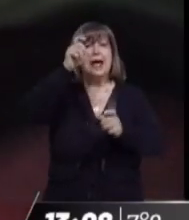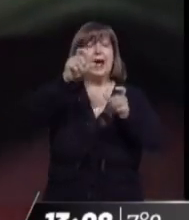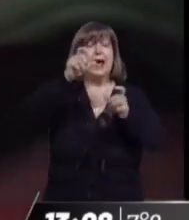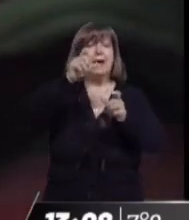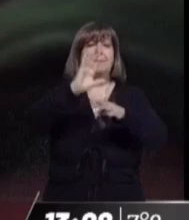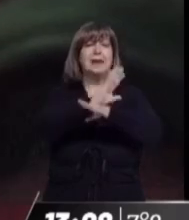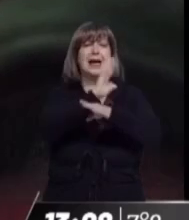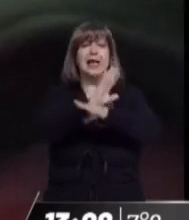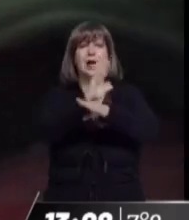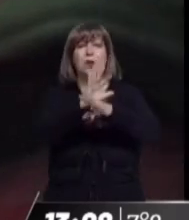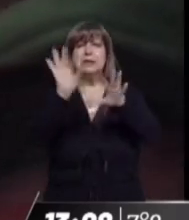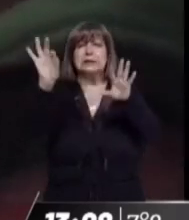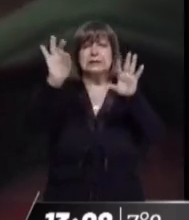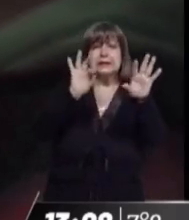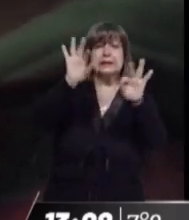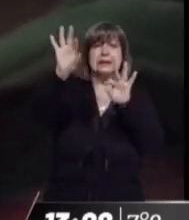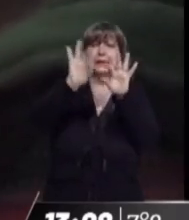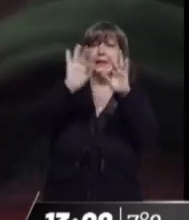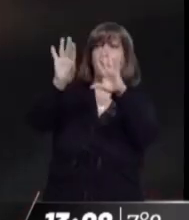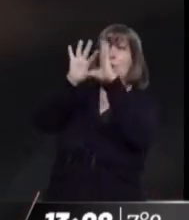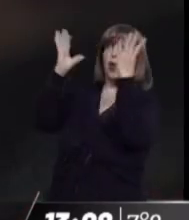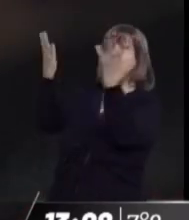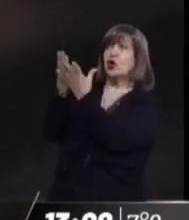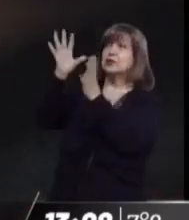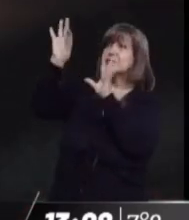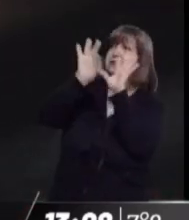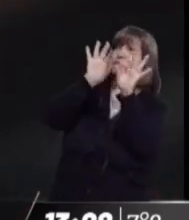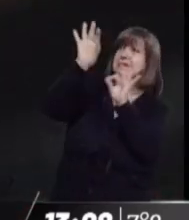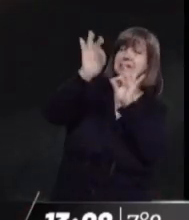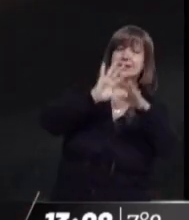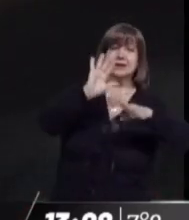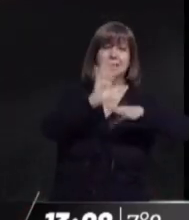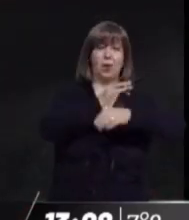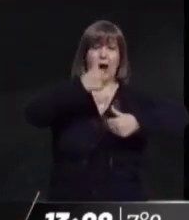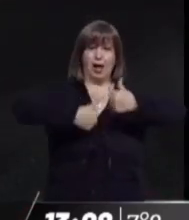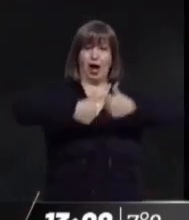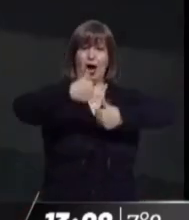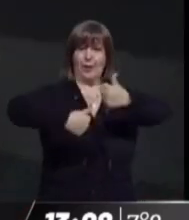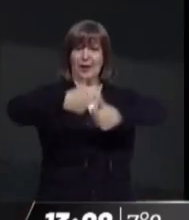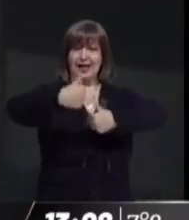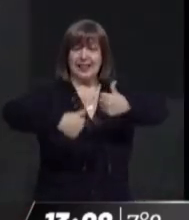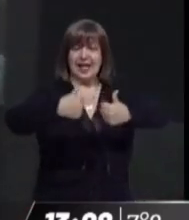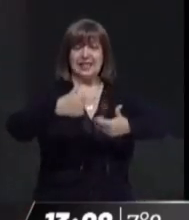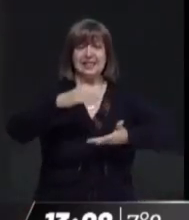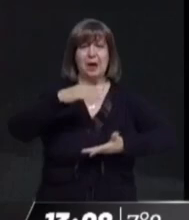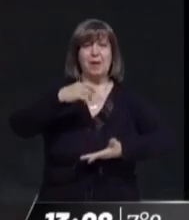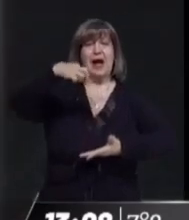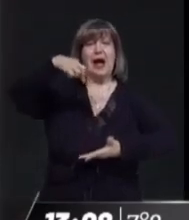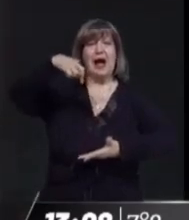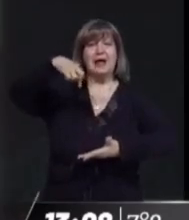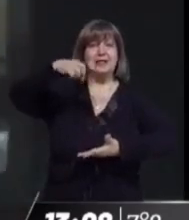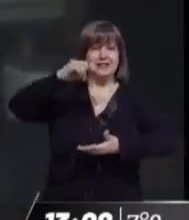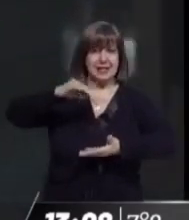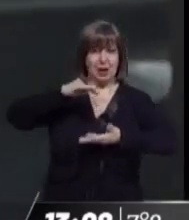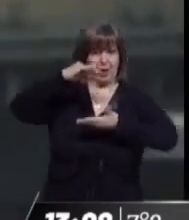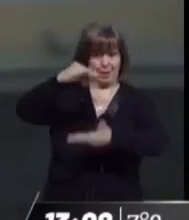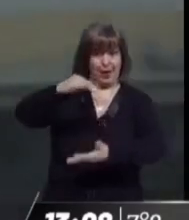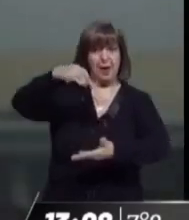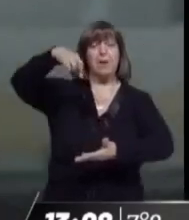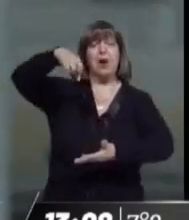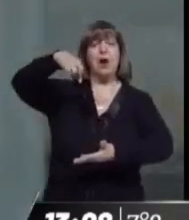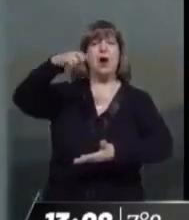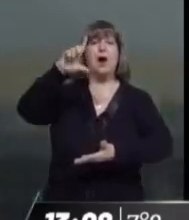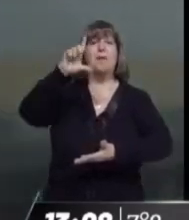bien seleccionadas de distintas partes del mundo que compiten para la famosa Palma de Oro, que es el premio mayor del Festival de